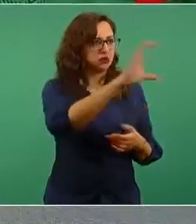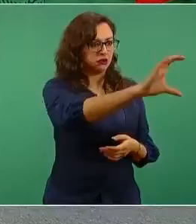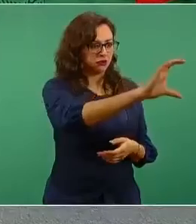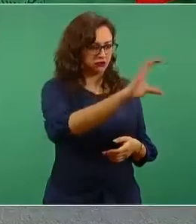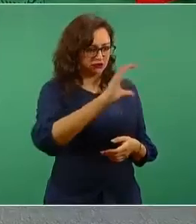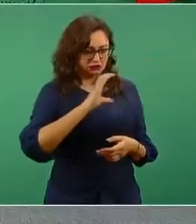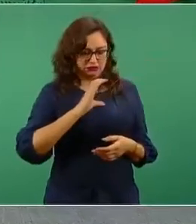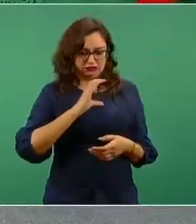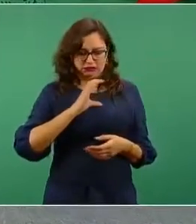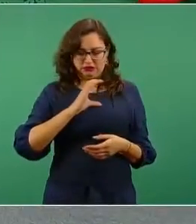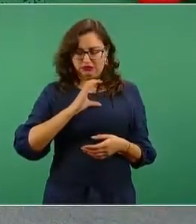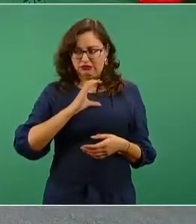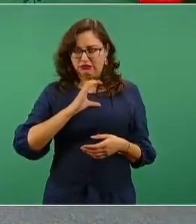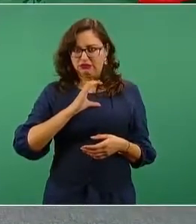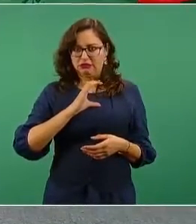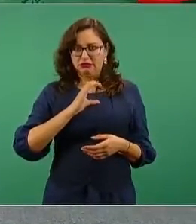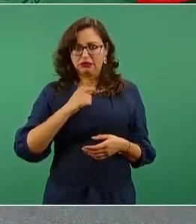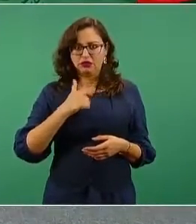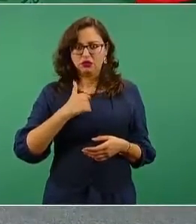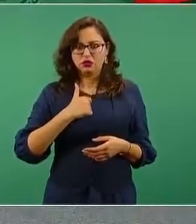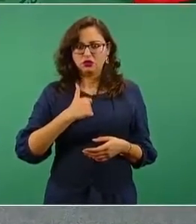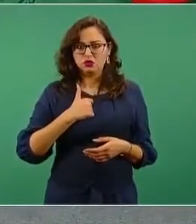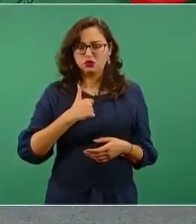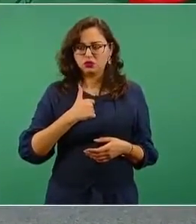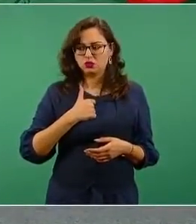pero no puedo